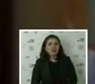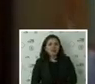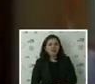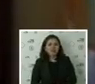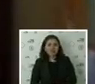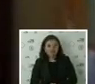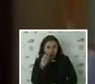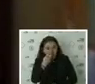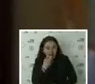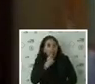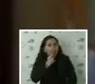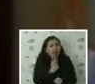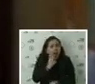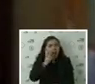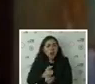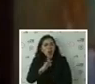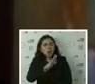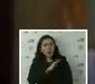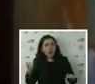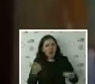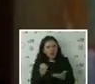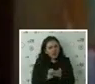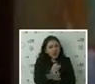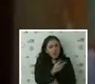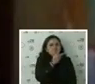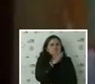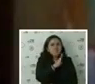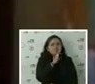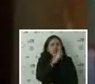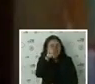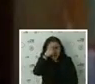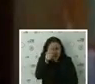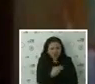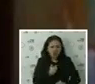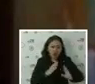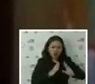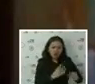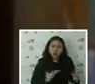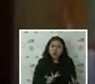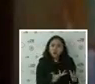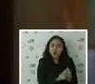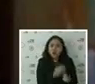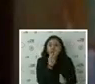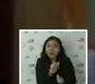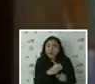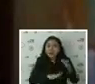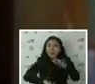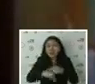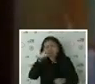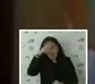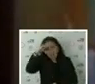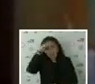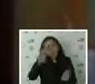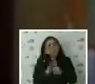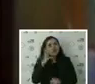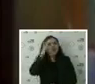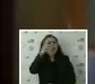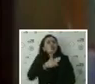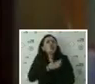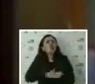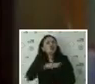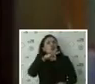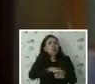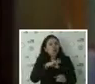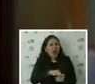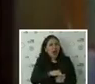Ese percatarse de que pueden tomar decisiones los padres de familia dentro de estos escenarios es la base para pensar en una democracia. Hablo de padres de familia